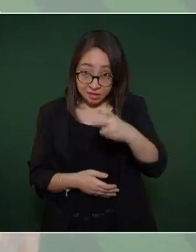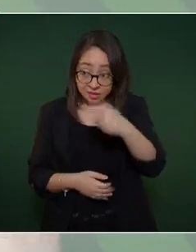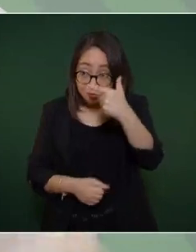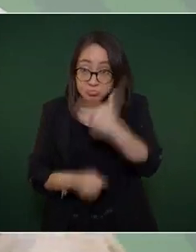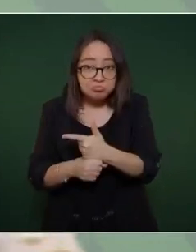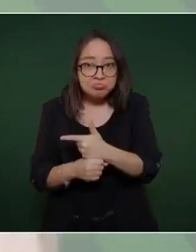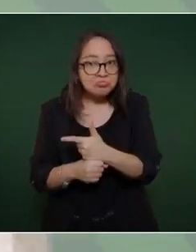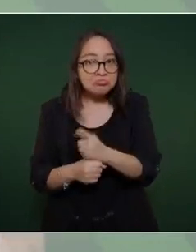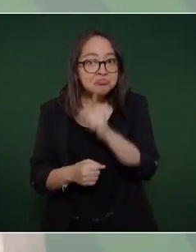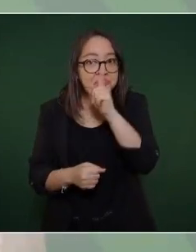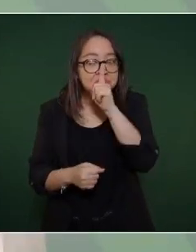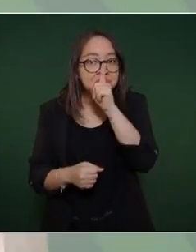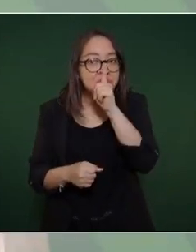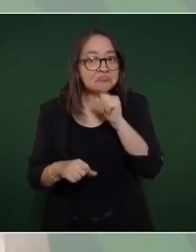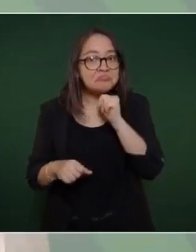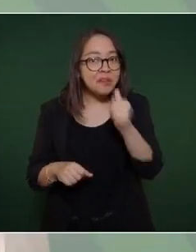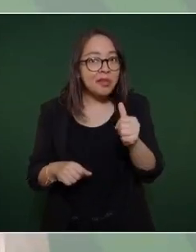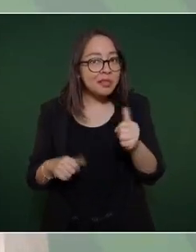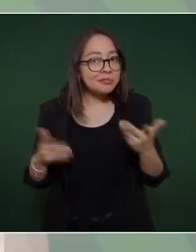No existía.